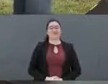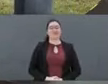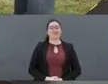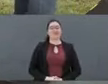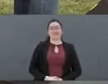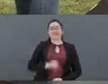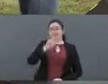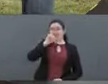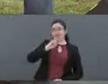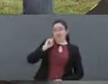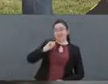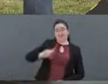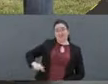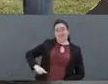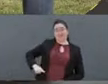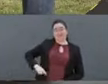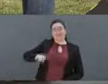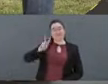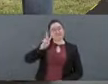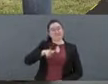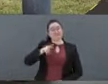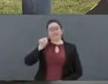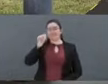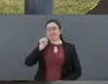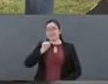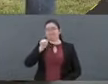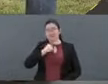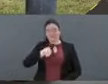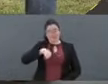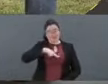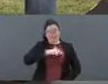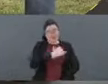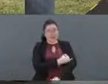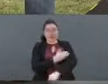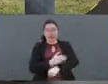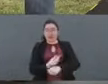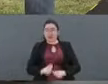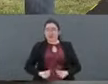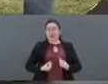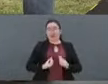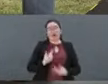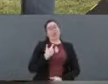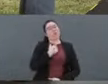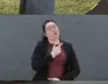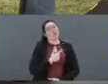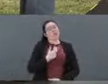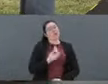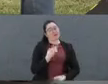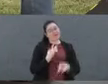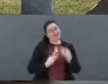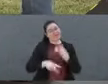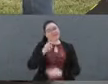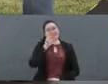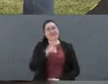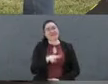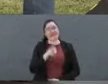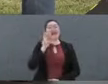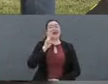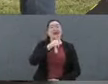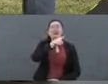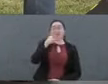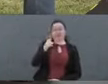como siempre, es un placer para todos los iztacalquenses, ¿sí o no?, que nos visite. A ver, que se oiga el aplauso